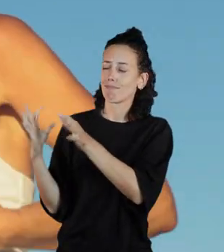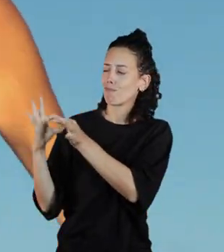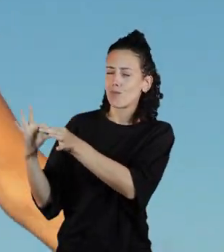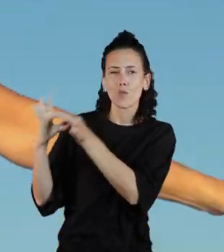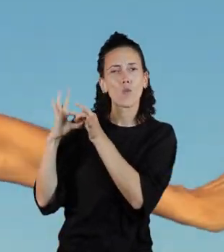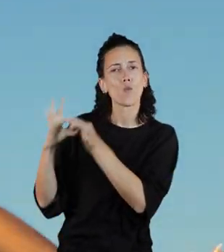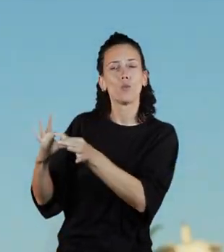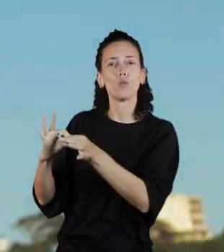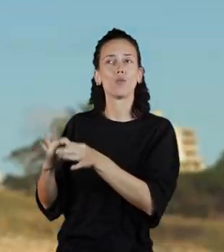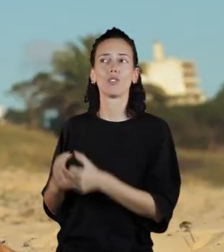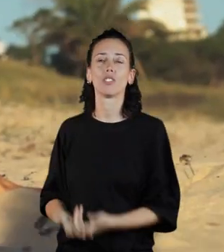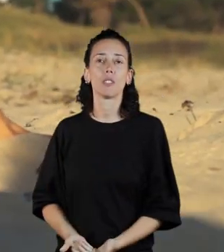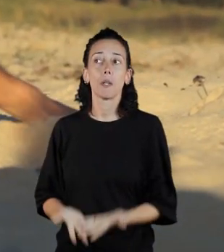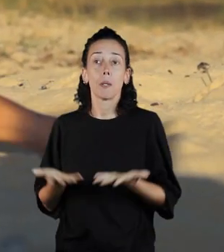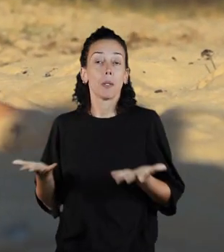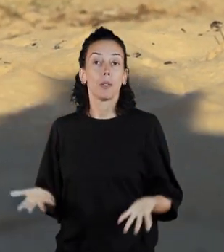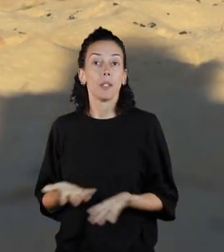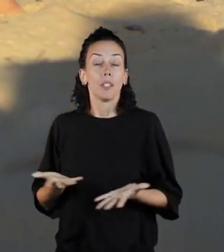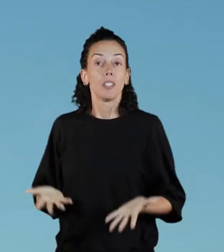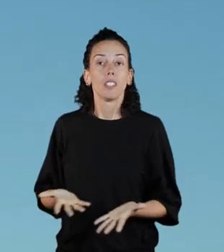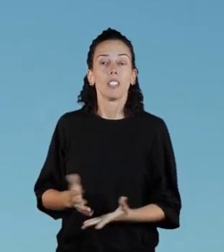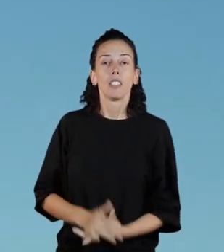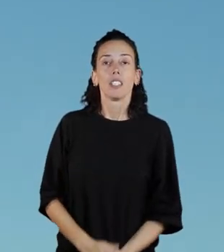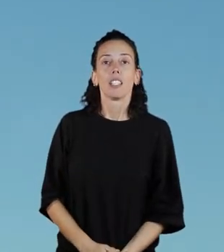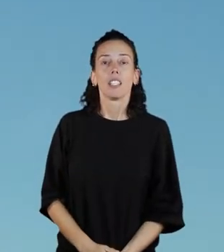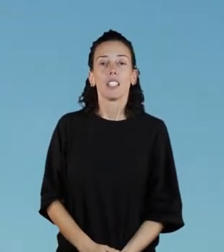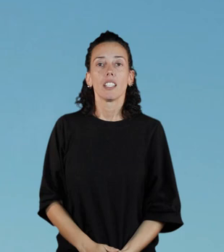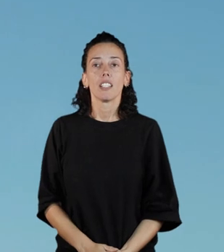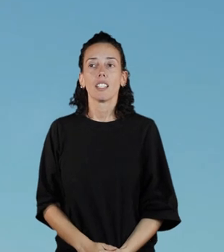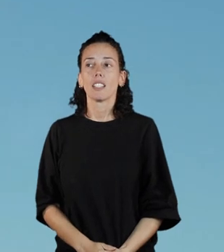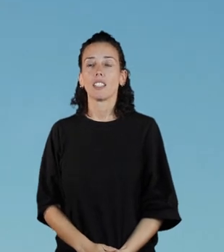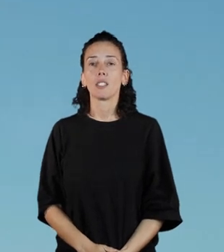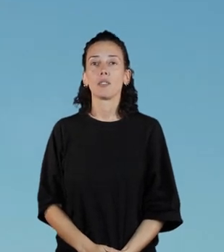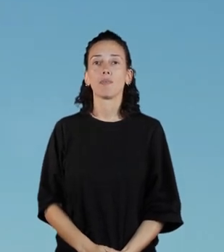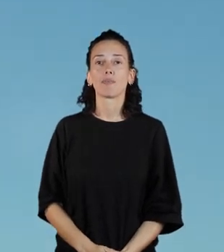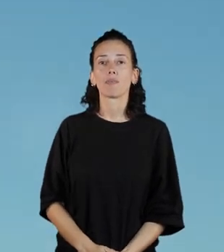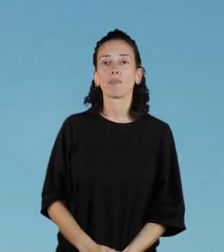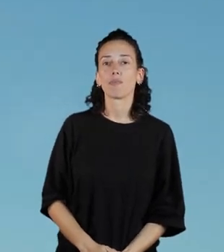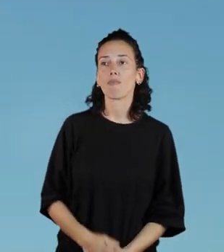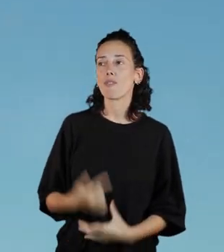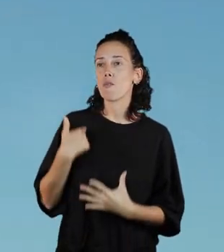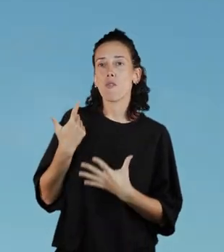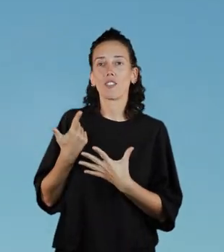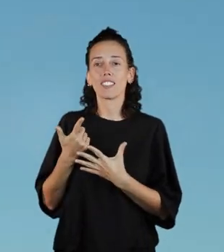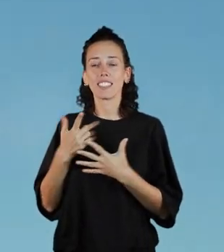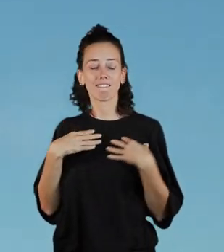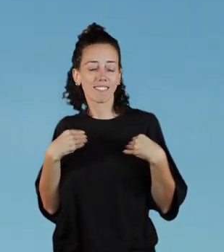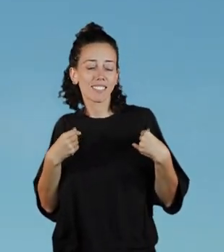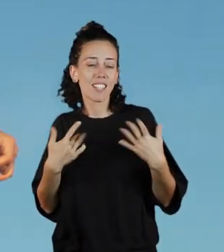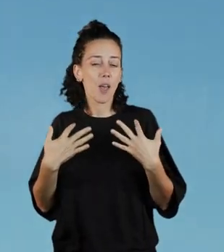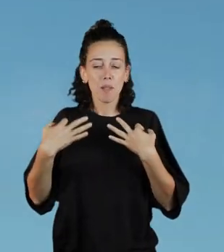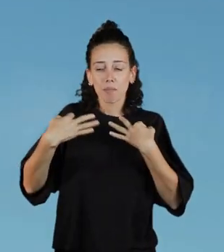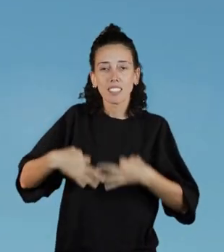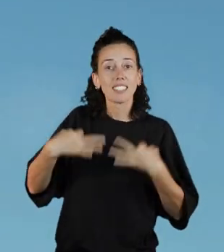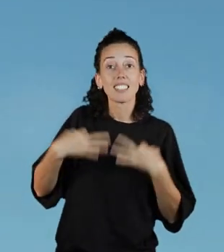y juntos y bueno, algo especial, algo tan especial como